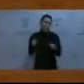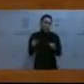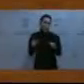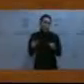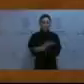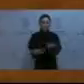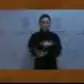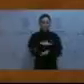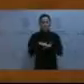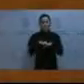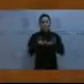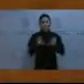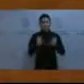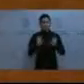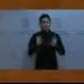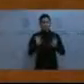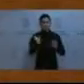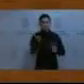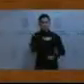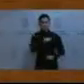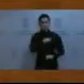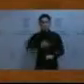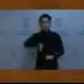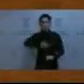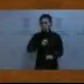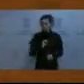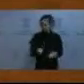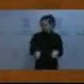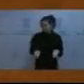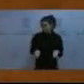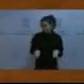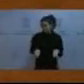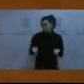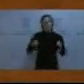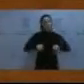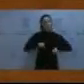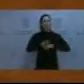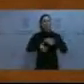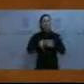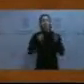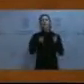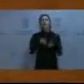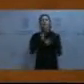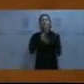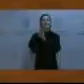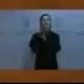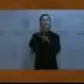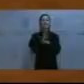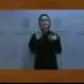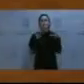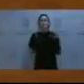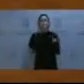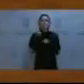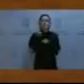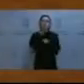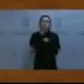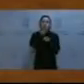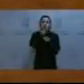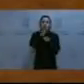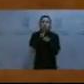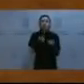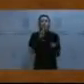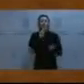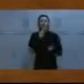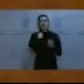habíamos ganado, ¿no? Hoy hasta se da información incluso vía parlamentaria. Se lo digo por algún